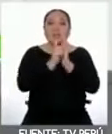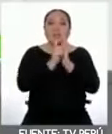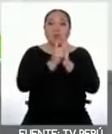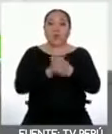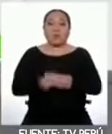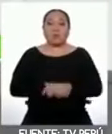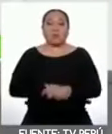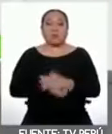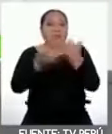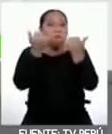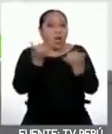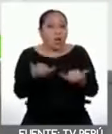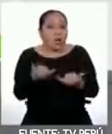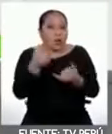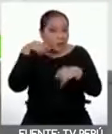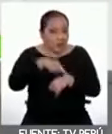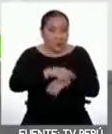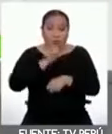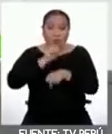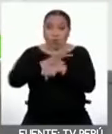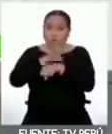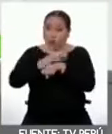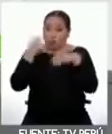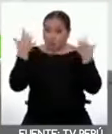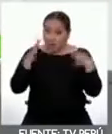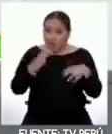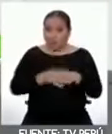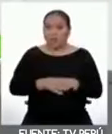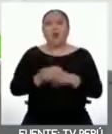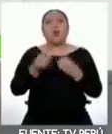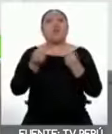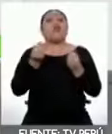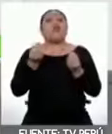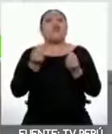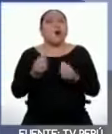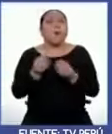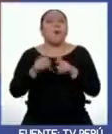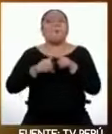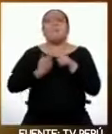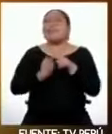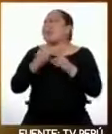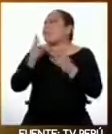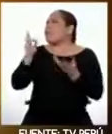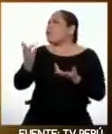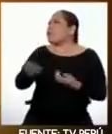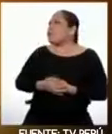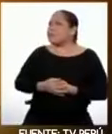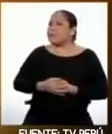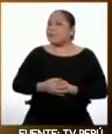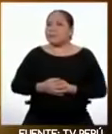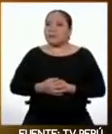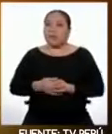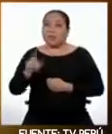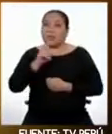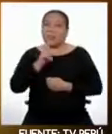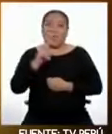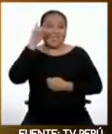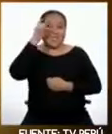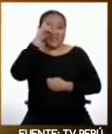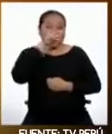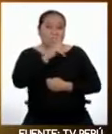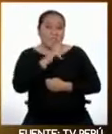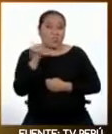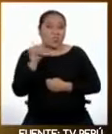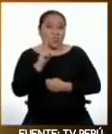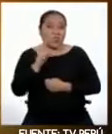segundos. Ahora, con estas recomendaciones hechas, ¿por dónde iniciamos, profesor? Como hemos visto, no es tan complicado.